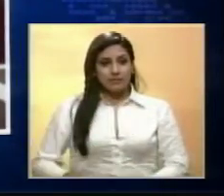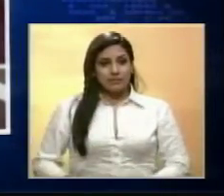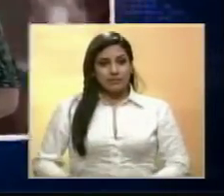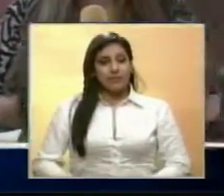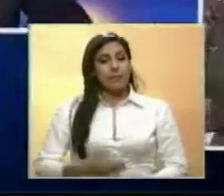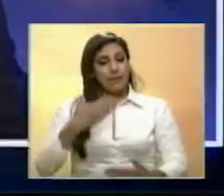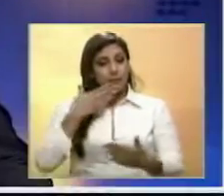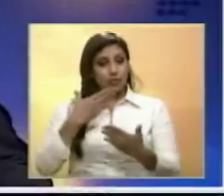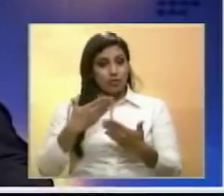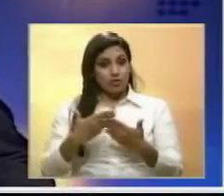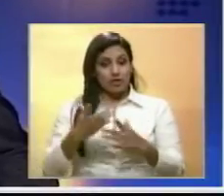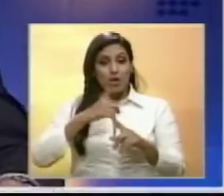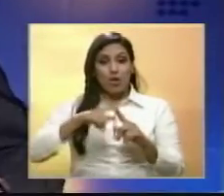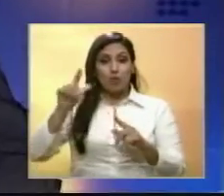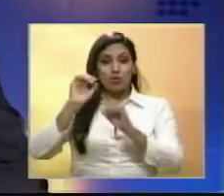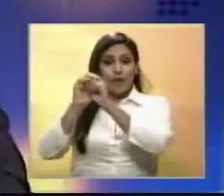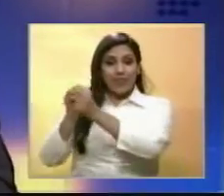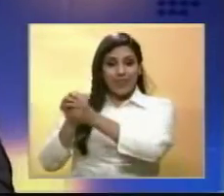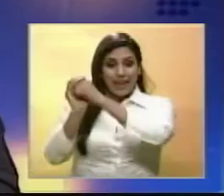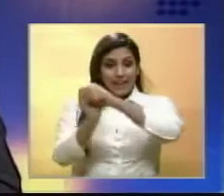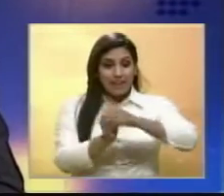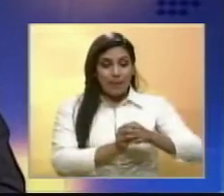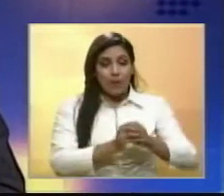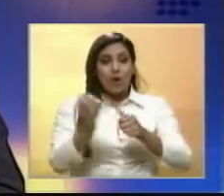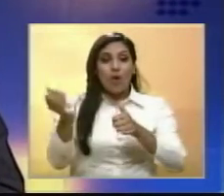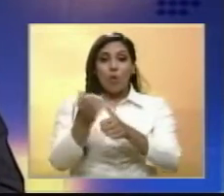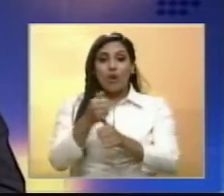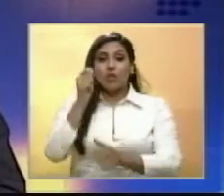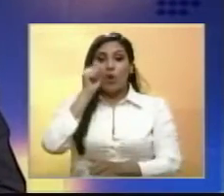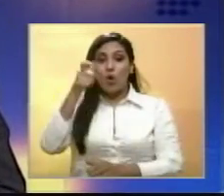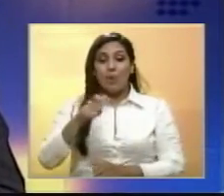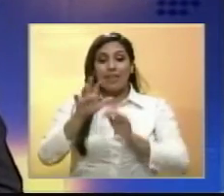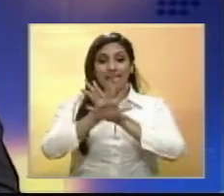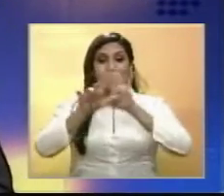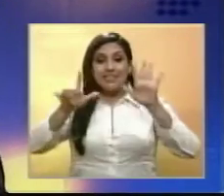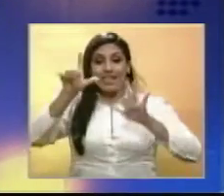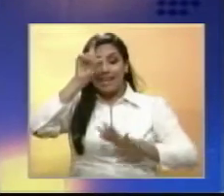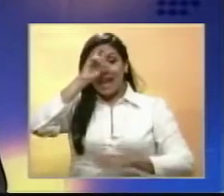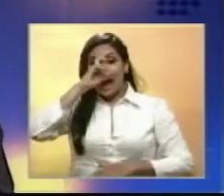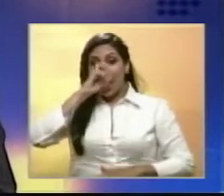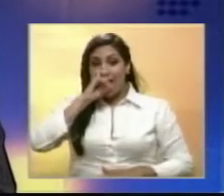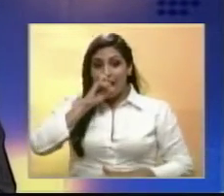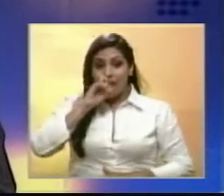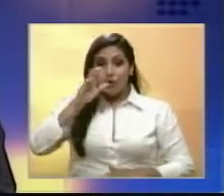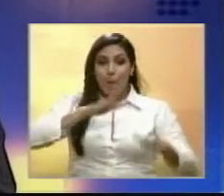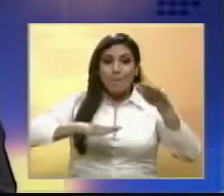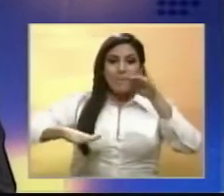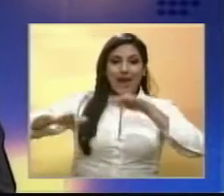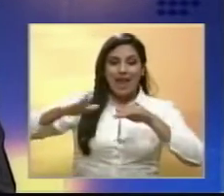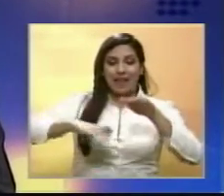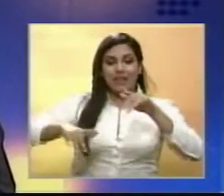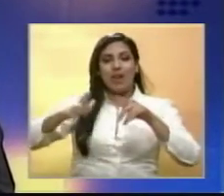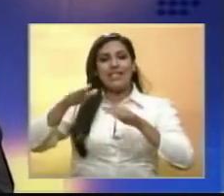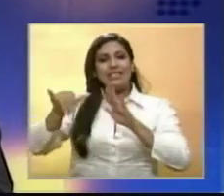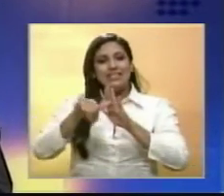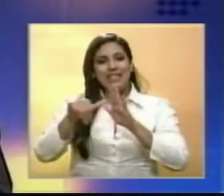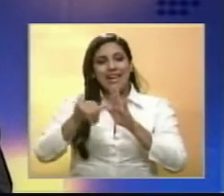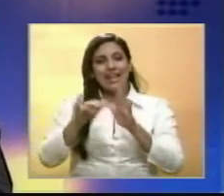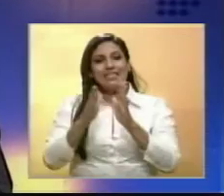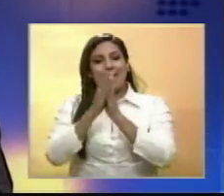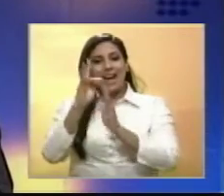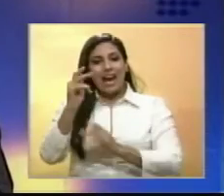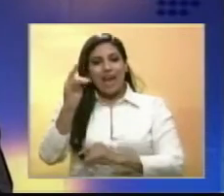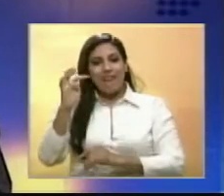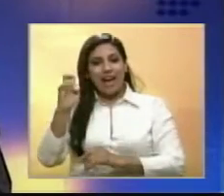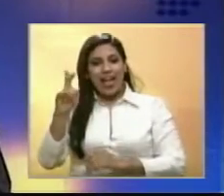Venevisión. Muchísimas gracias. Y en Deltamacuro hallaron el cadáver de un joven de 17 años en playa Buche Pau, ubicada en San Rafael del